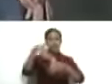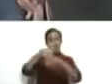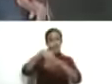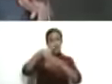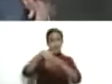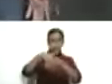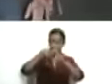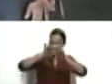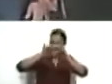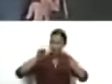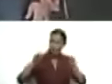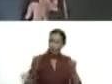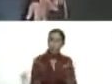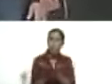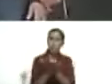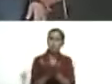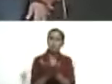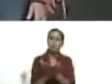mundo.